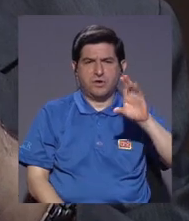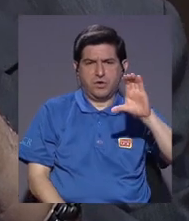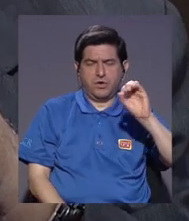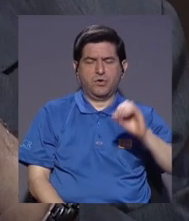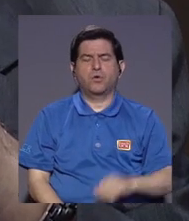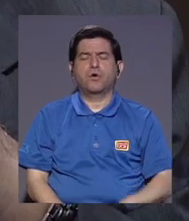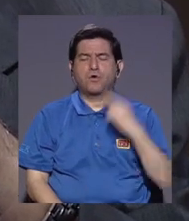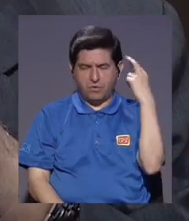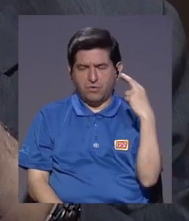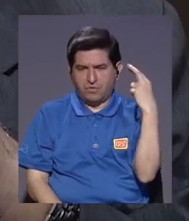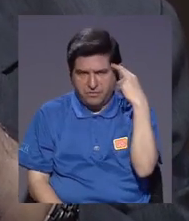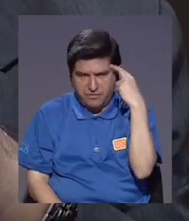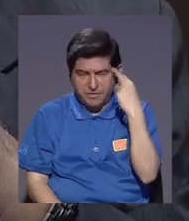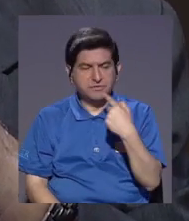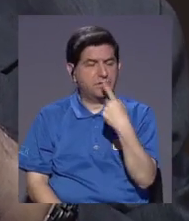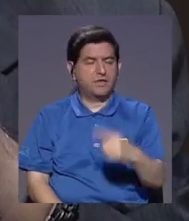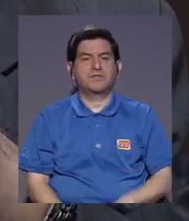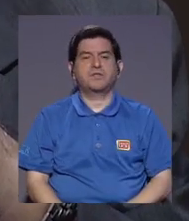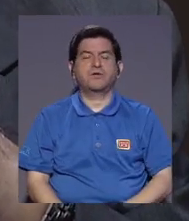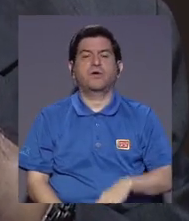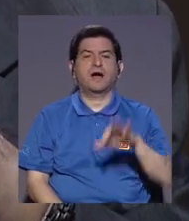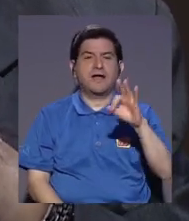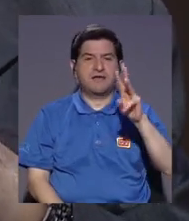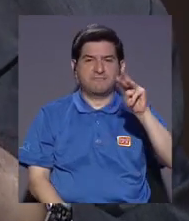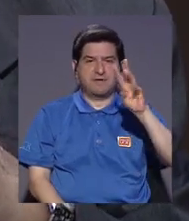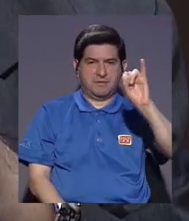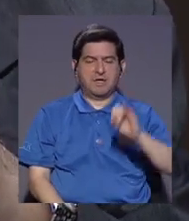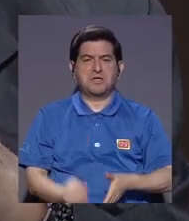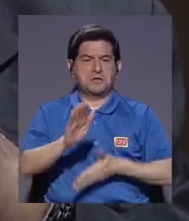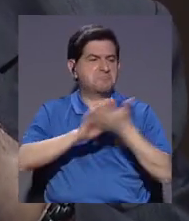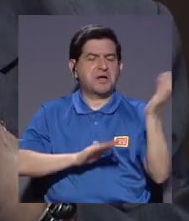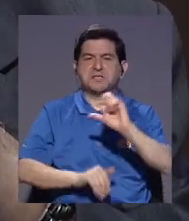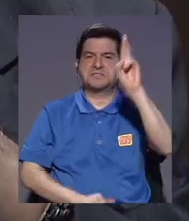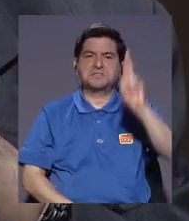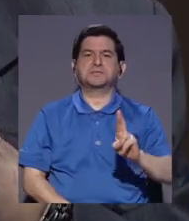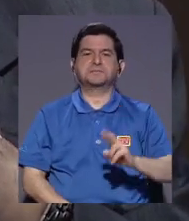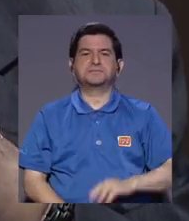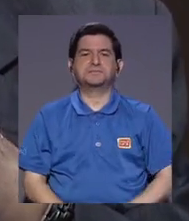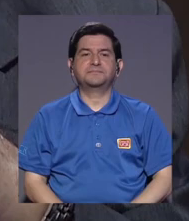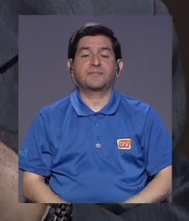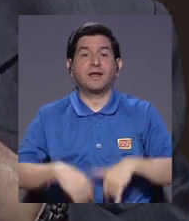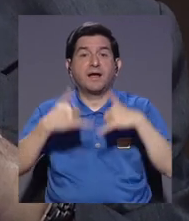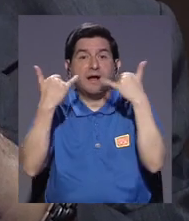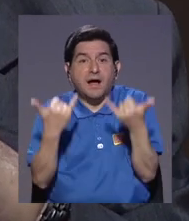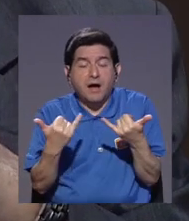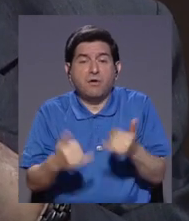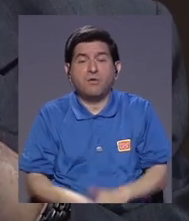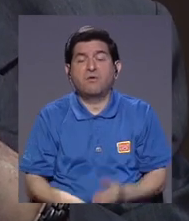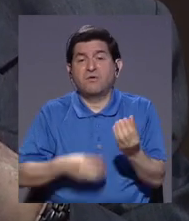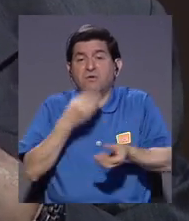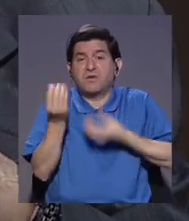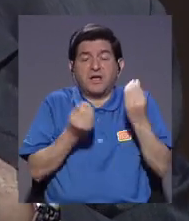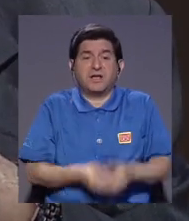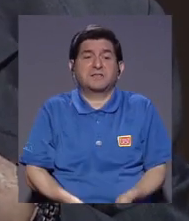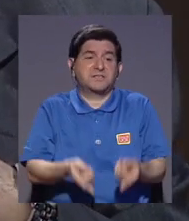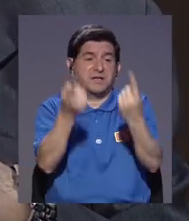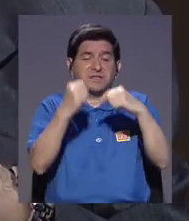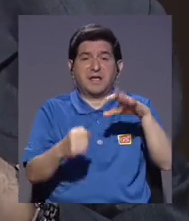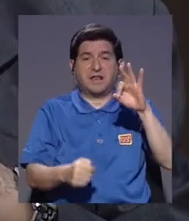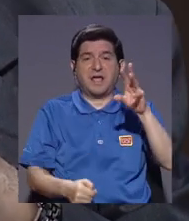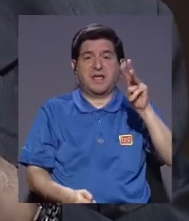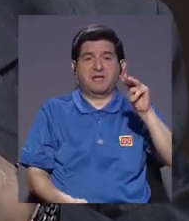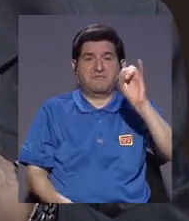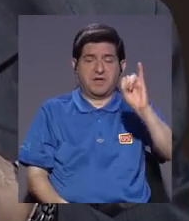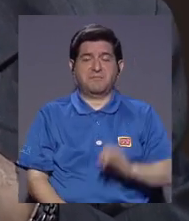con toda la razón le dijo al fondo monetario internacional- que se fuera de costa rica ahora hoy día lo que hacemos es que sabemos